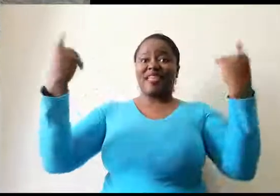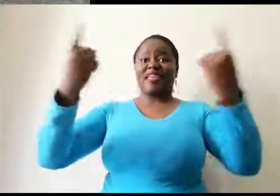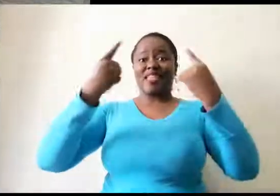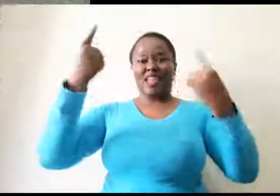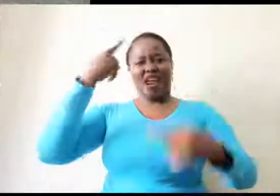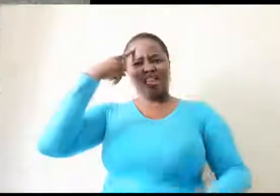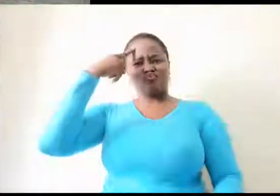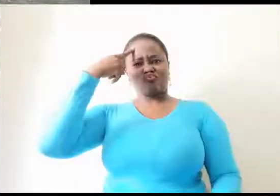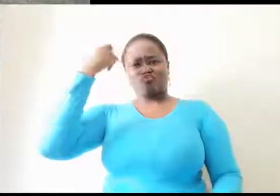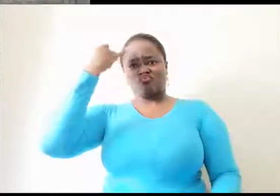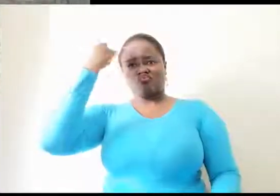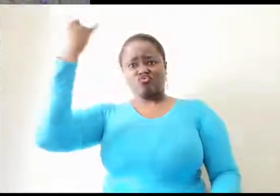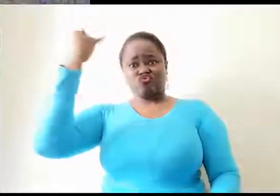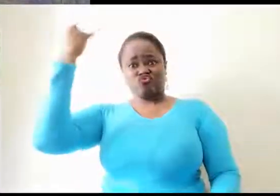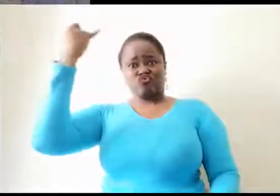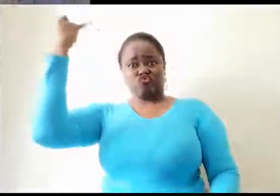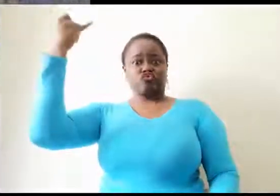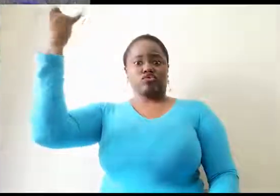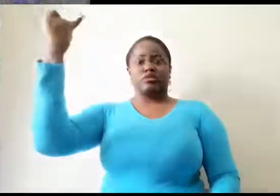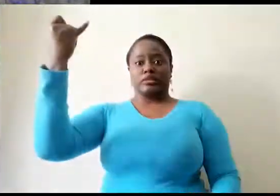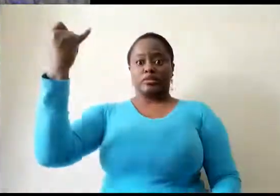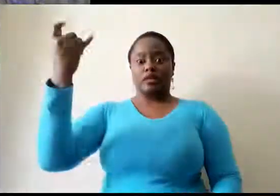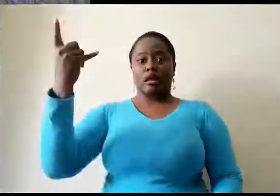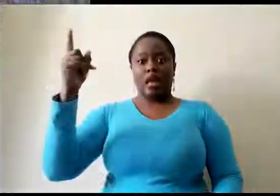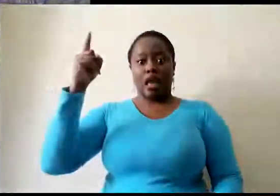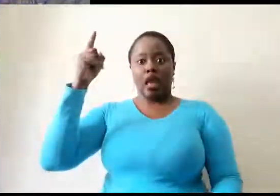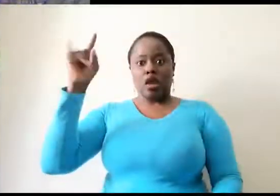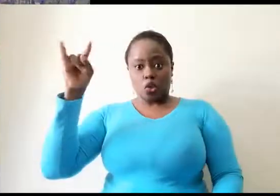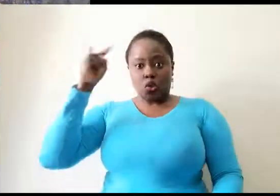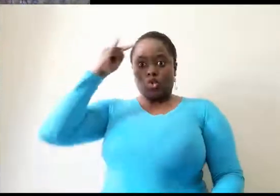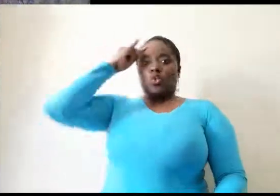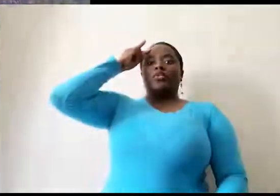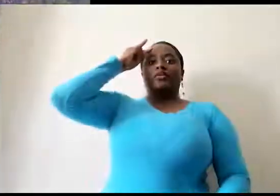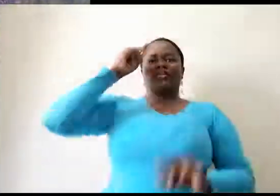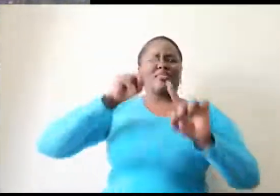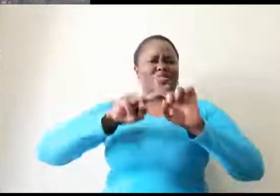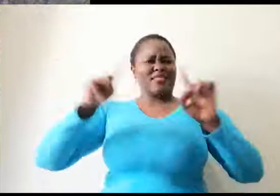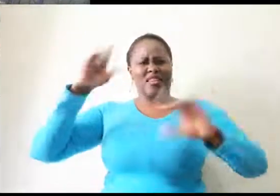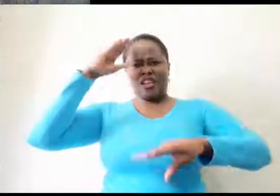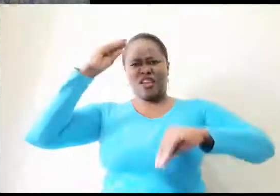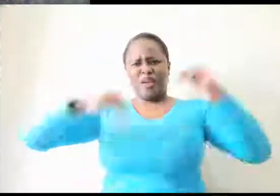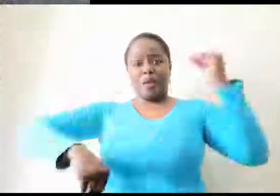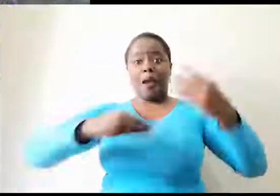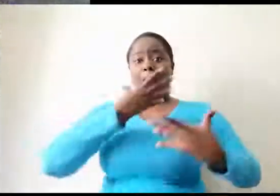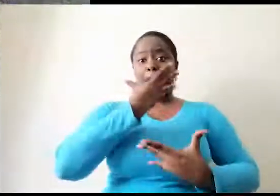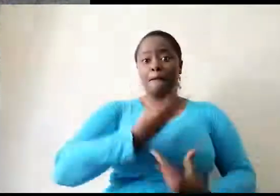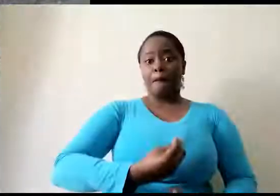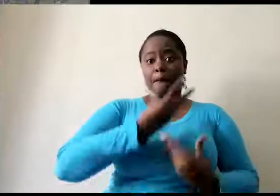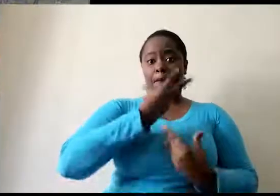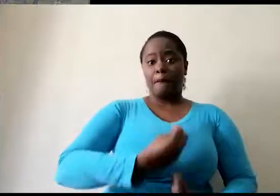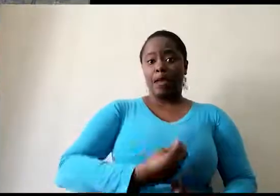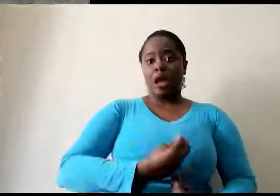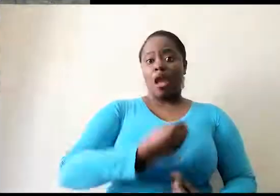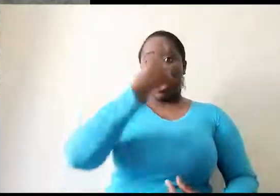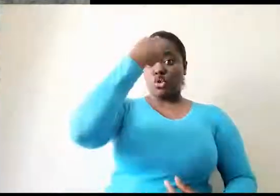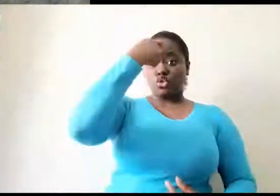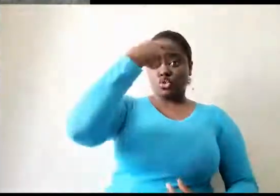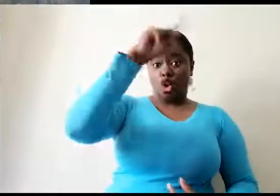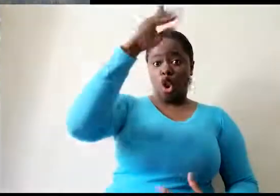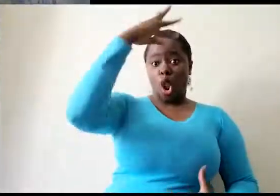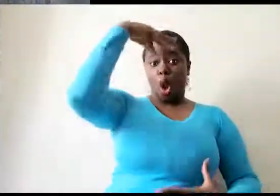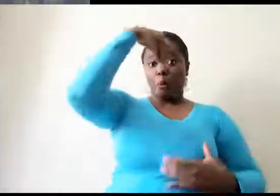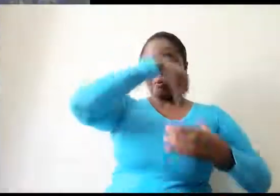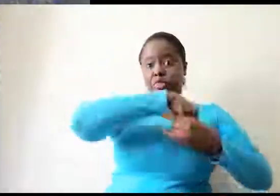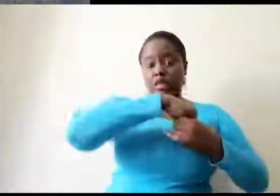Así llegan pues las ideas a nuestra mente. Eso es contrario a Platón, que creía en las ideas innatas. La